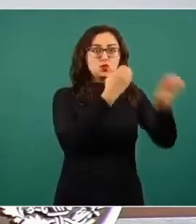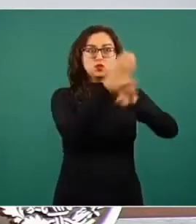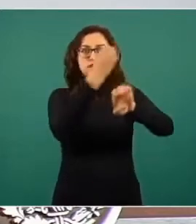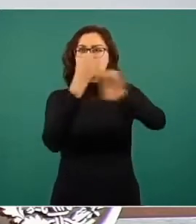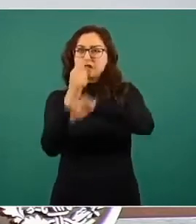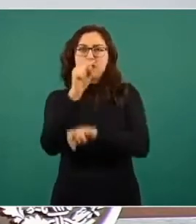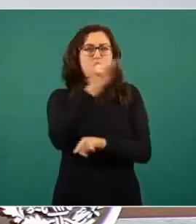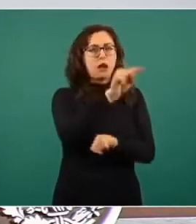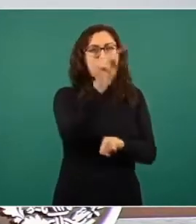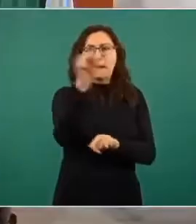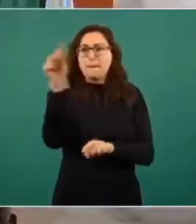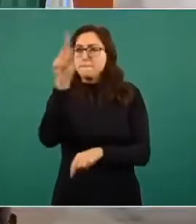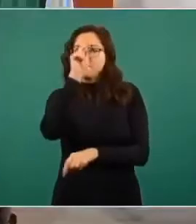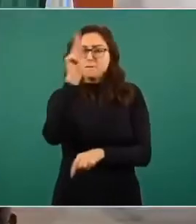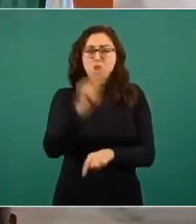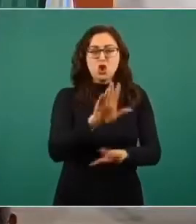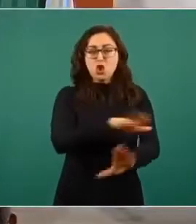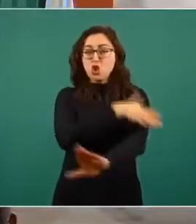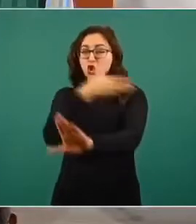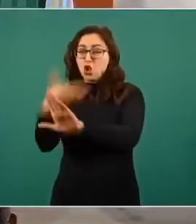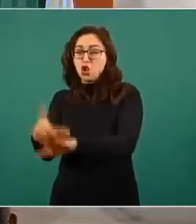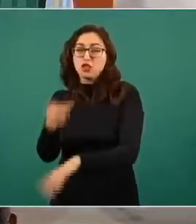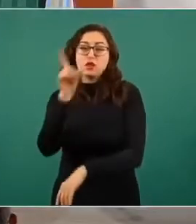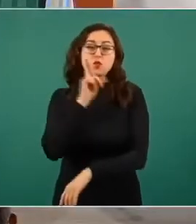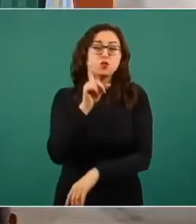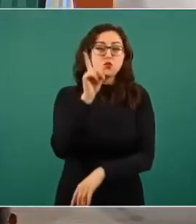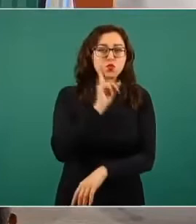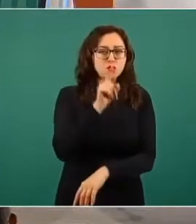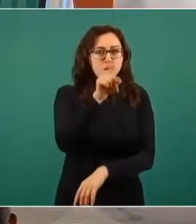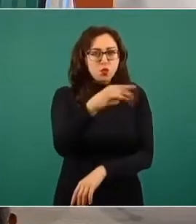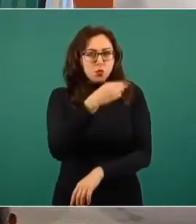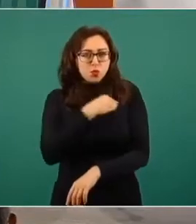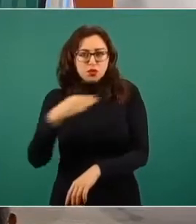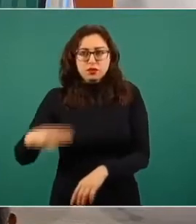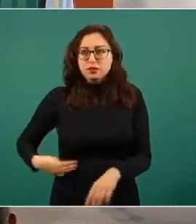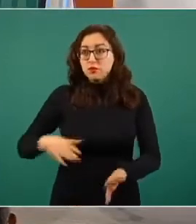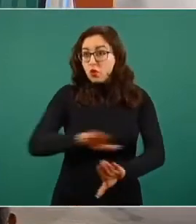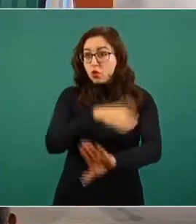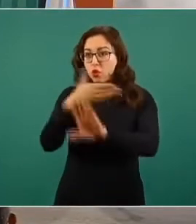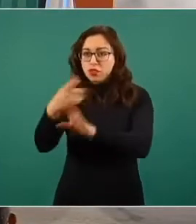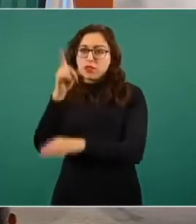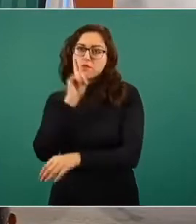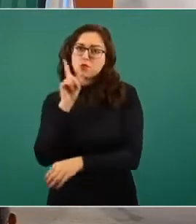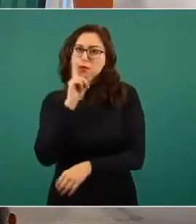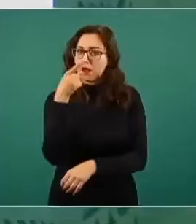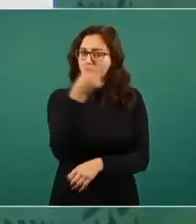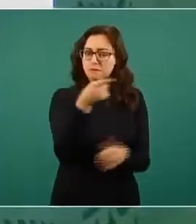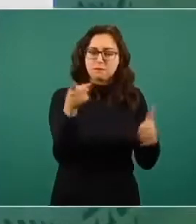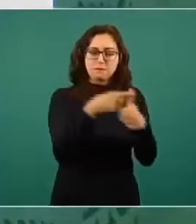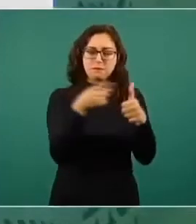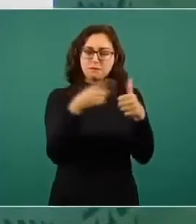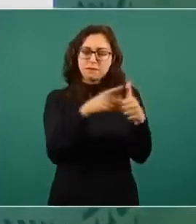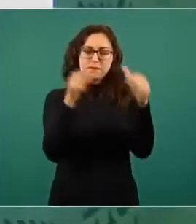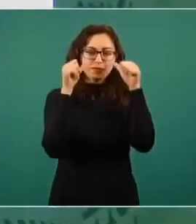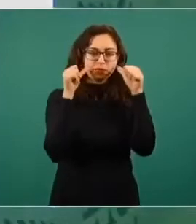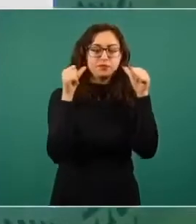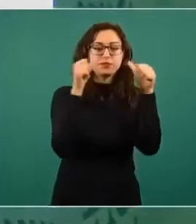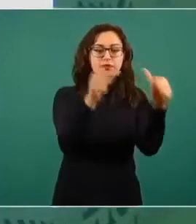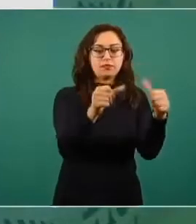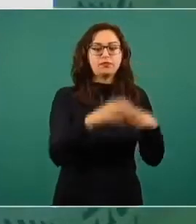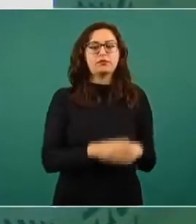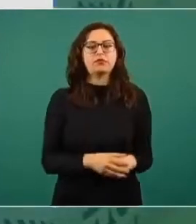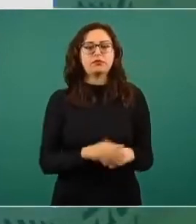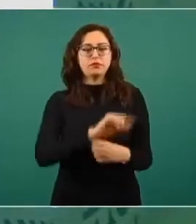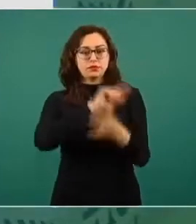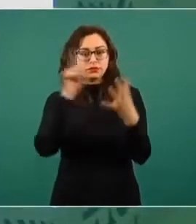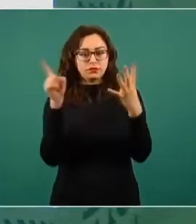de delitos contra las mujeres y los municipios con alertas de género. 4. Se continuará